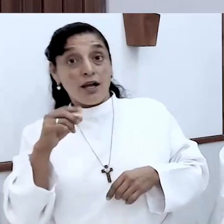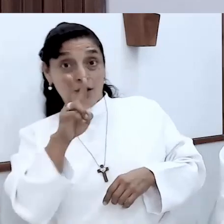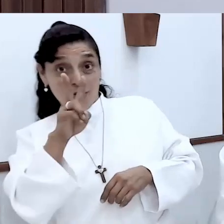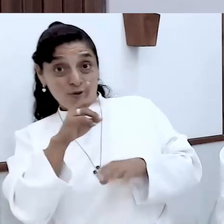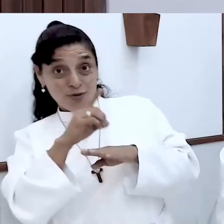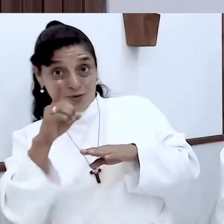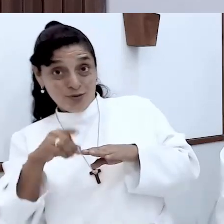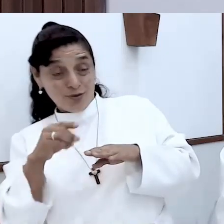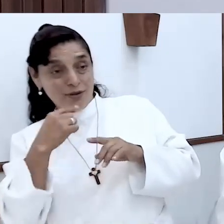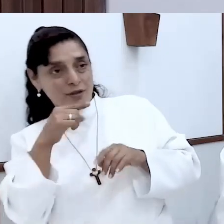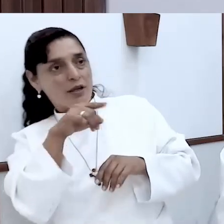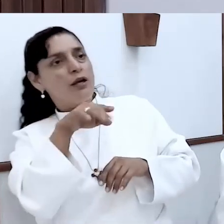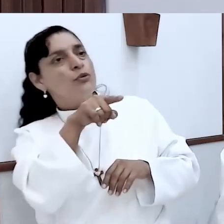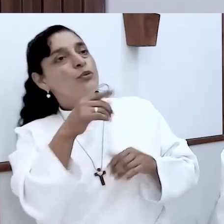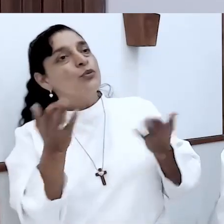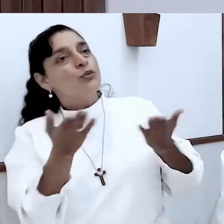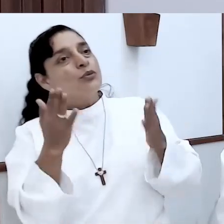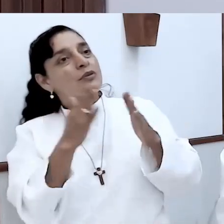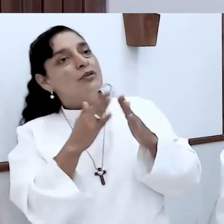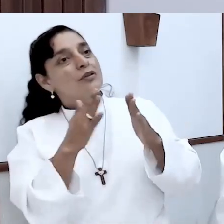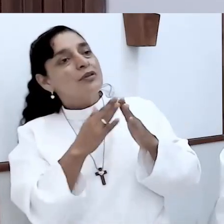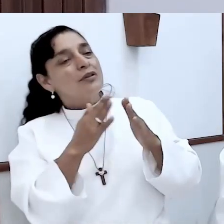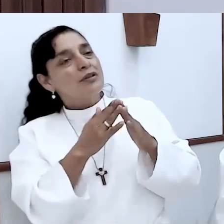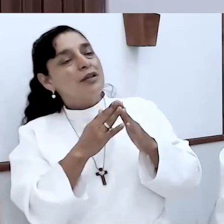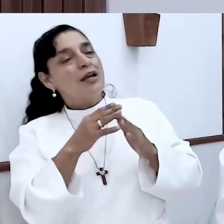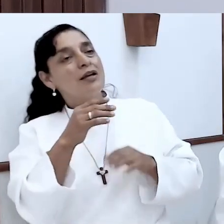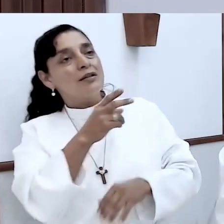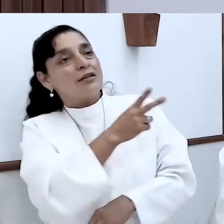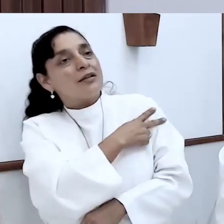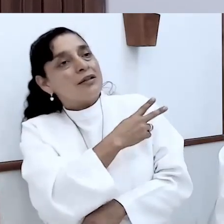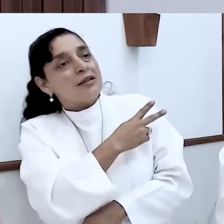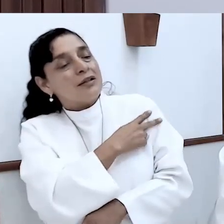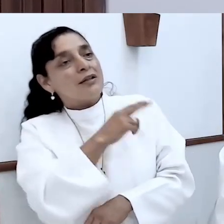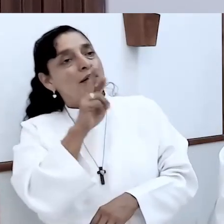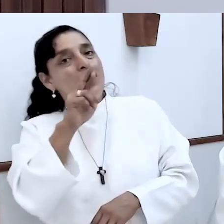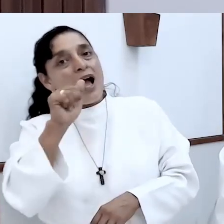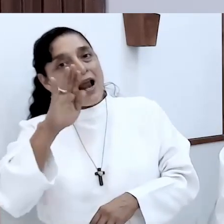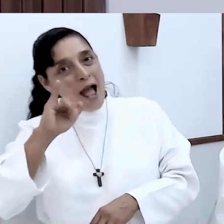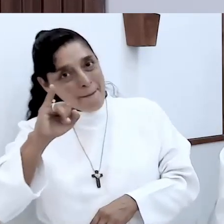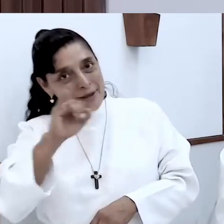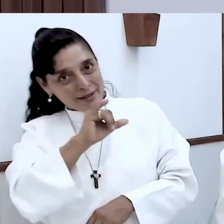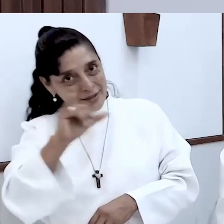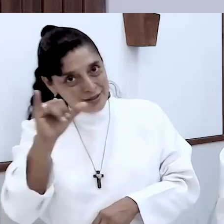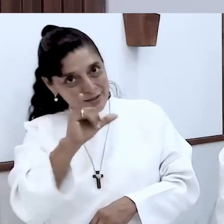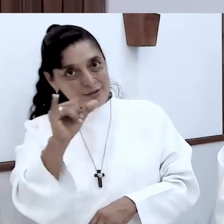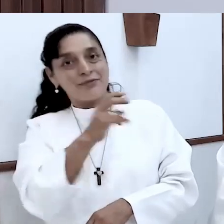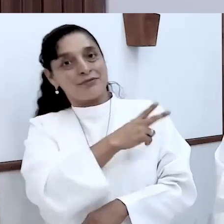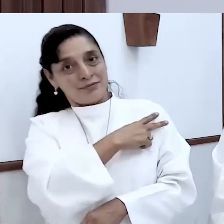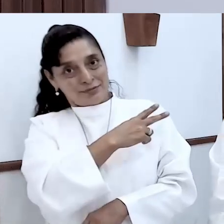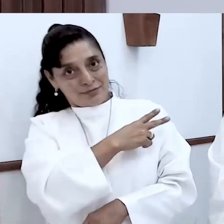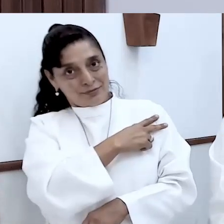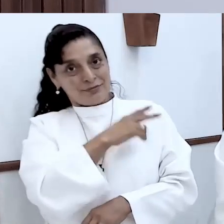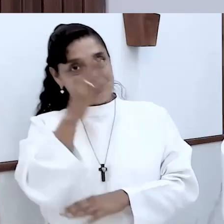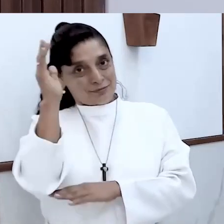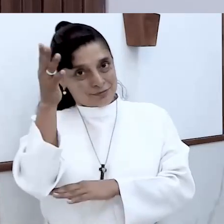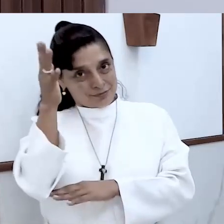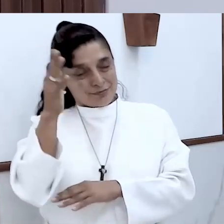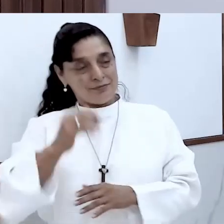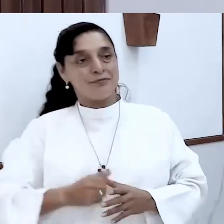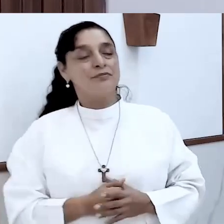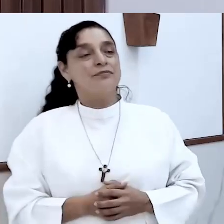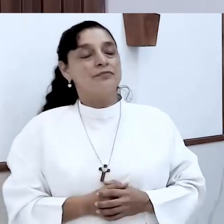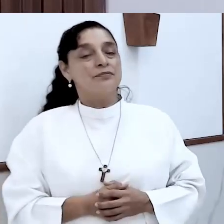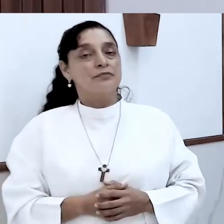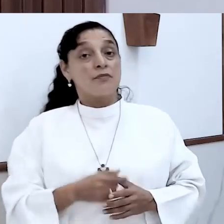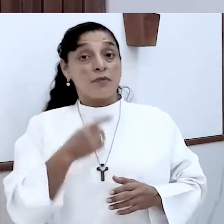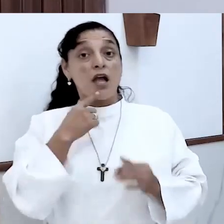contestaron: «¿Dónde vives, Rabí?». Rabí significa maestro. Él